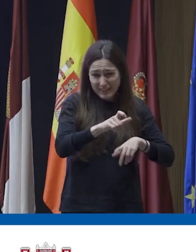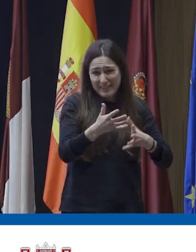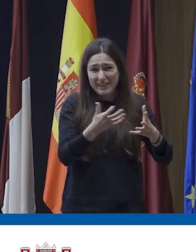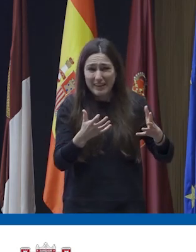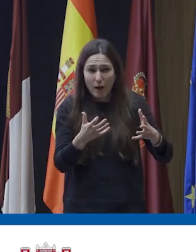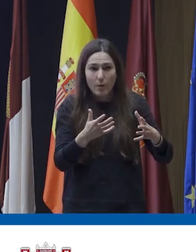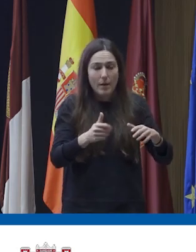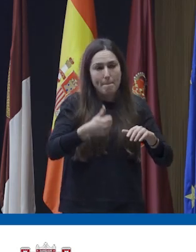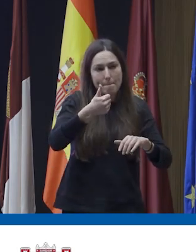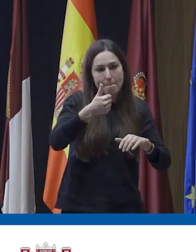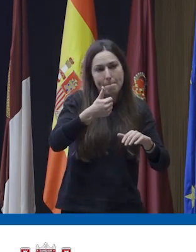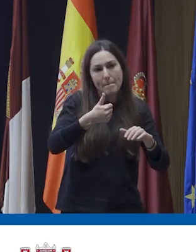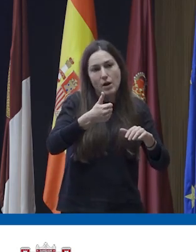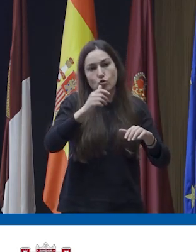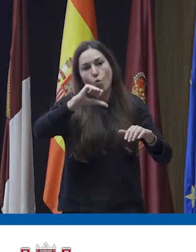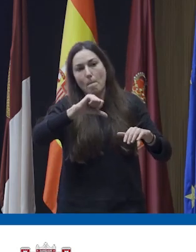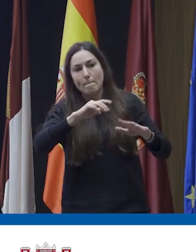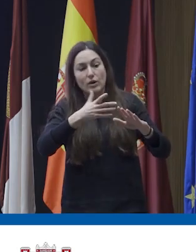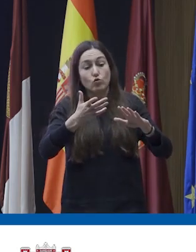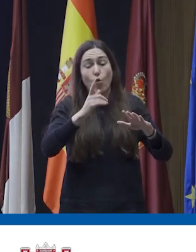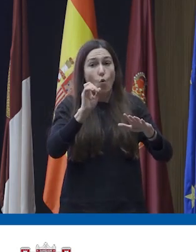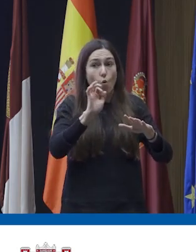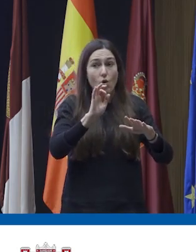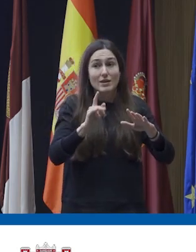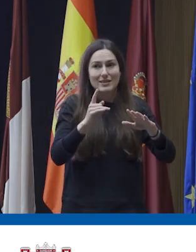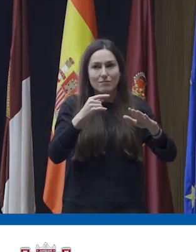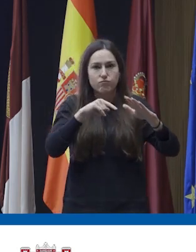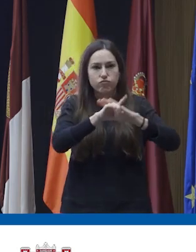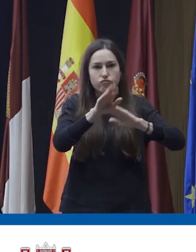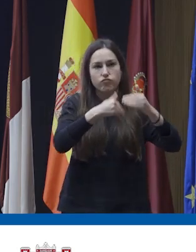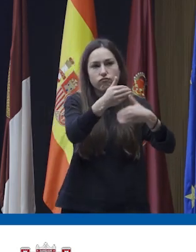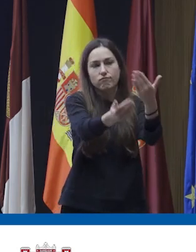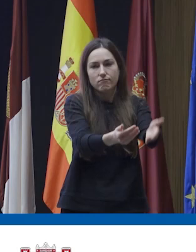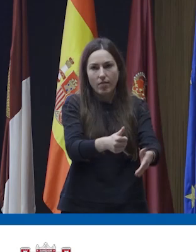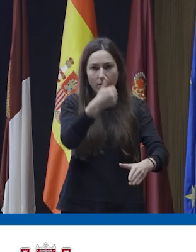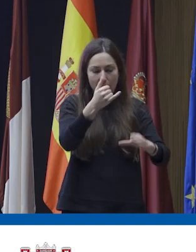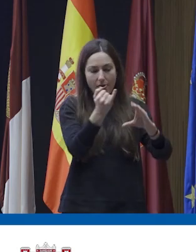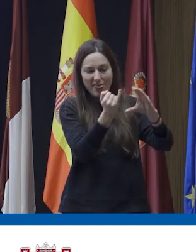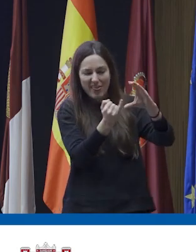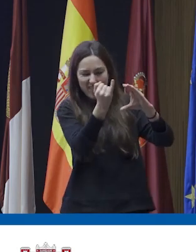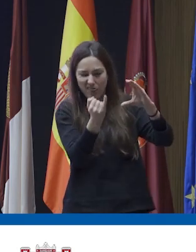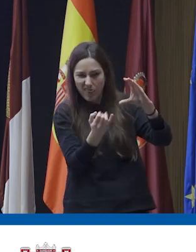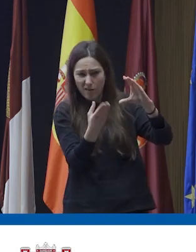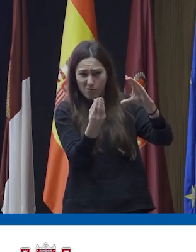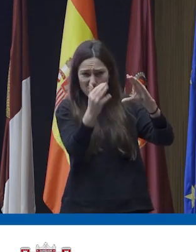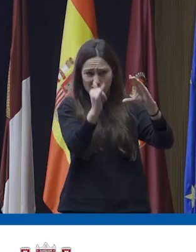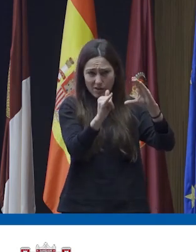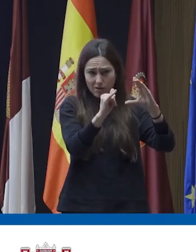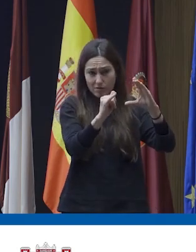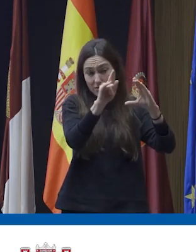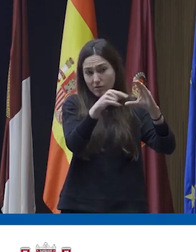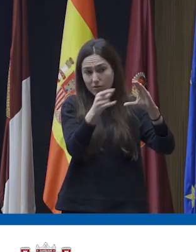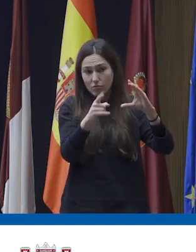que tiene el paciente. Si un paciente tiene una degeneración macular avanzada y tiene mucha cicatrización en la retina o tiene mucha atrofia, la